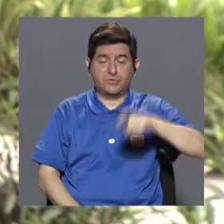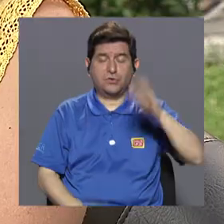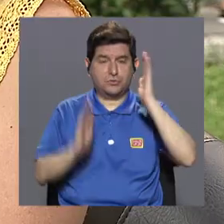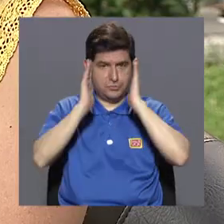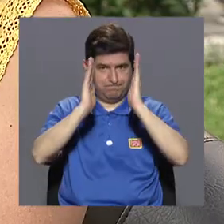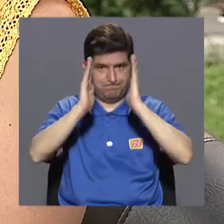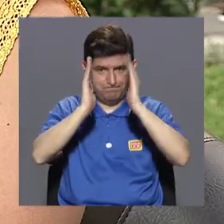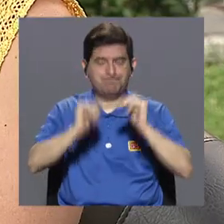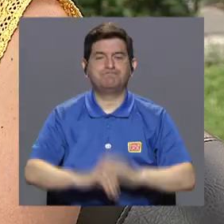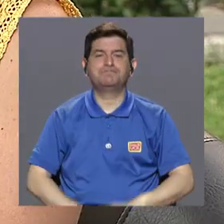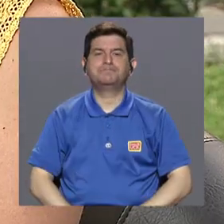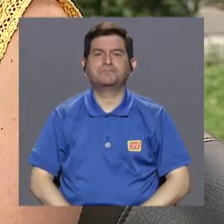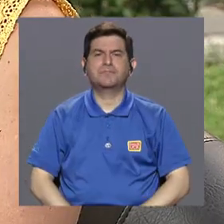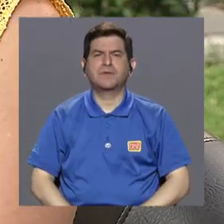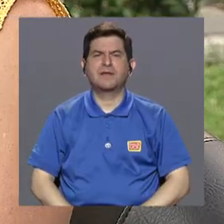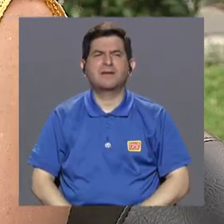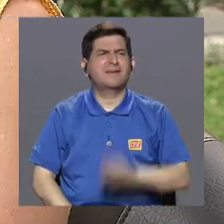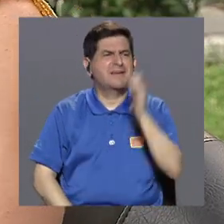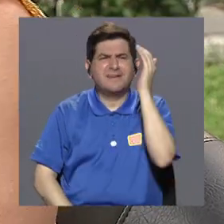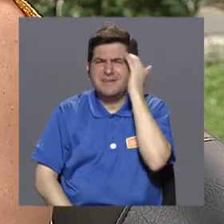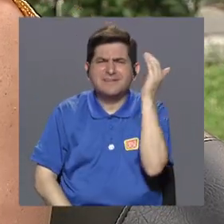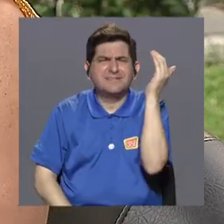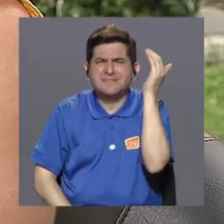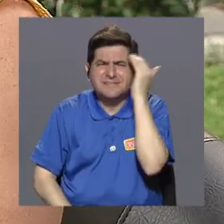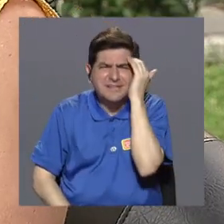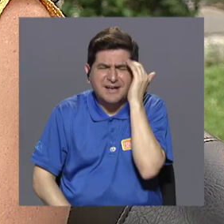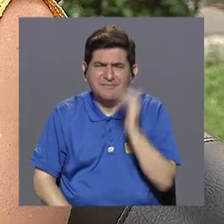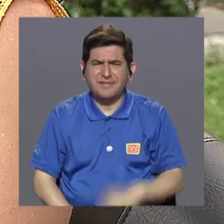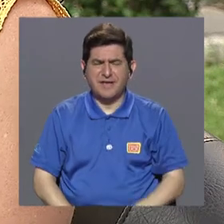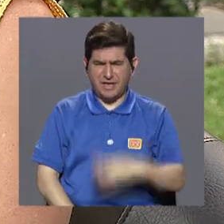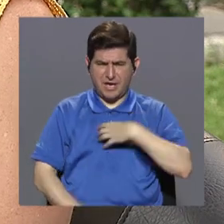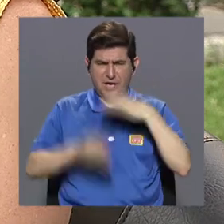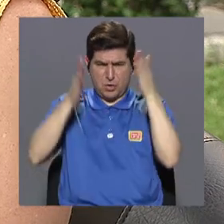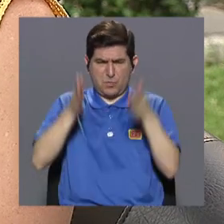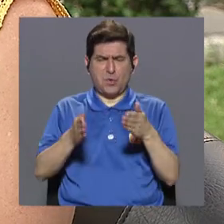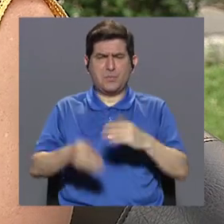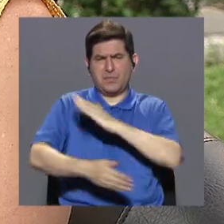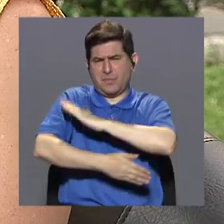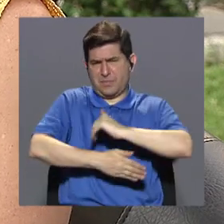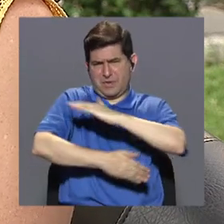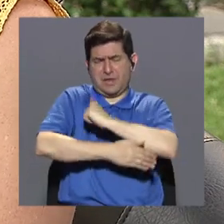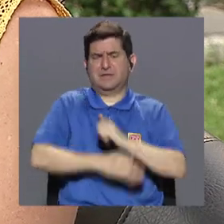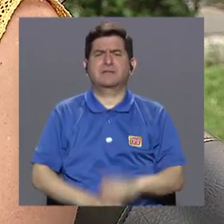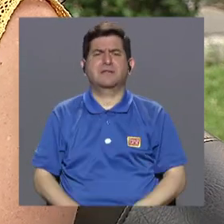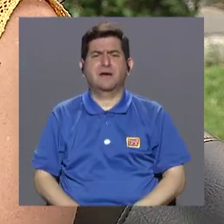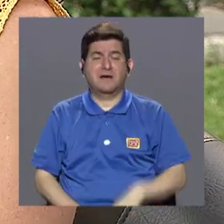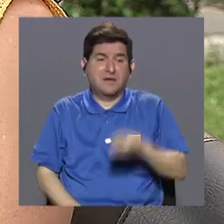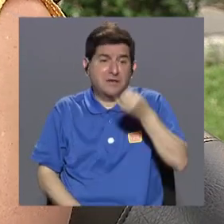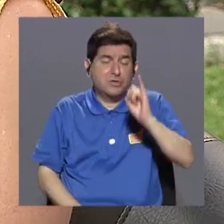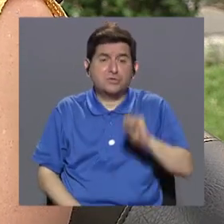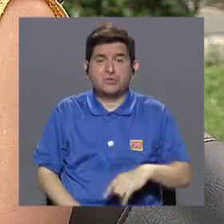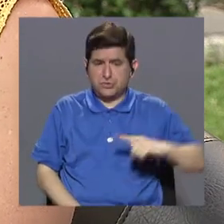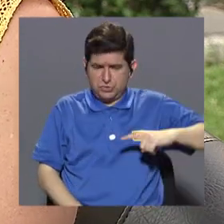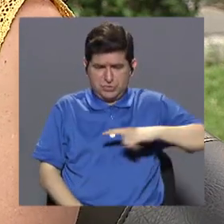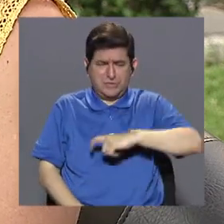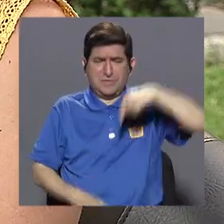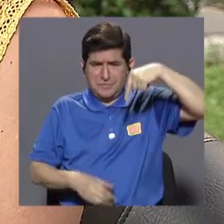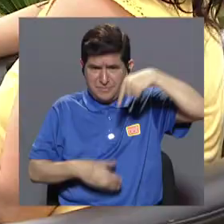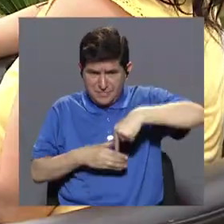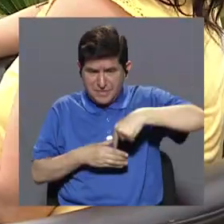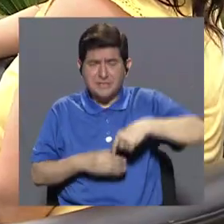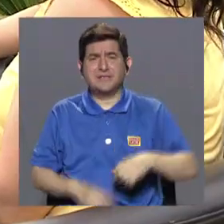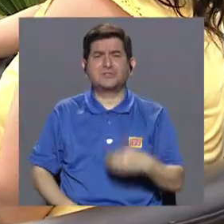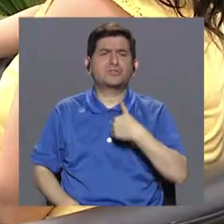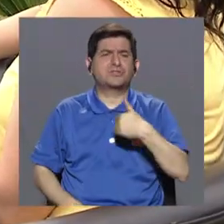cuenta. ¿Y cómo podríamos saber, cómo pueden saber los dueños de mascotas si hay parásitos intestinales